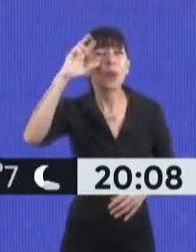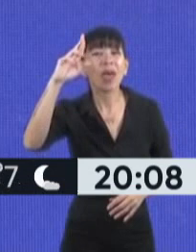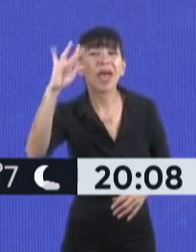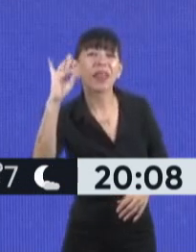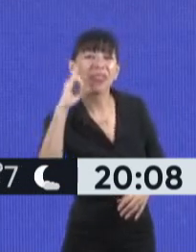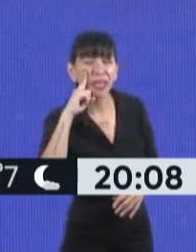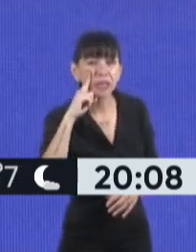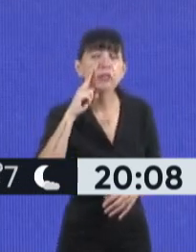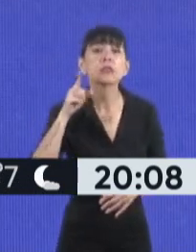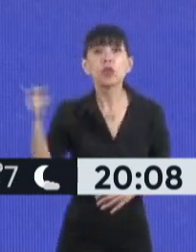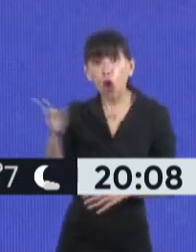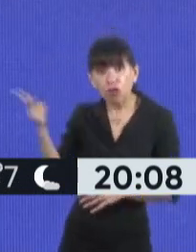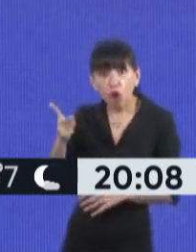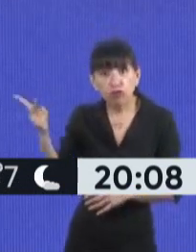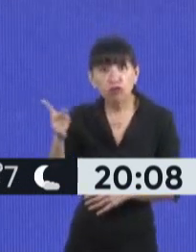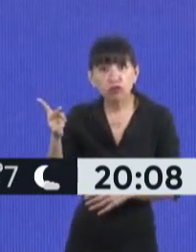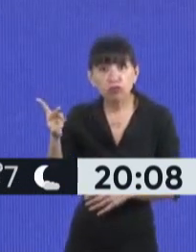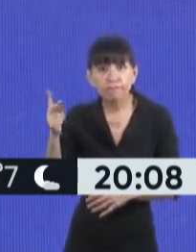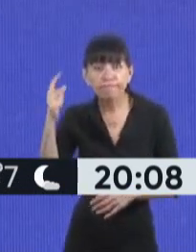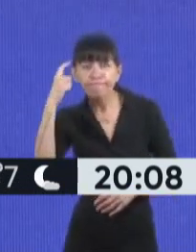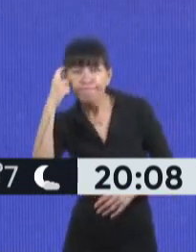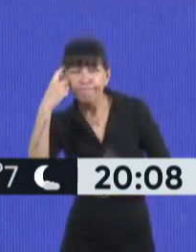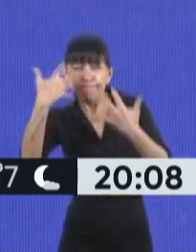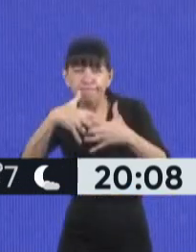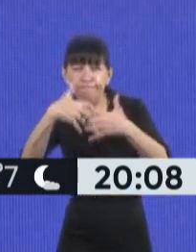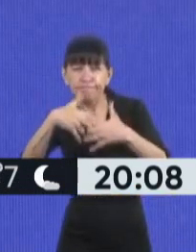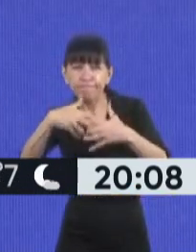impulsó la educación pública.